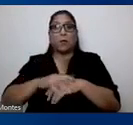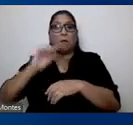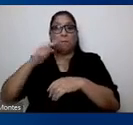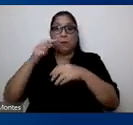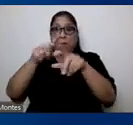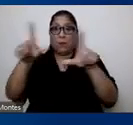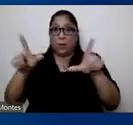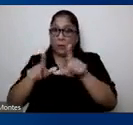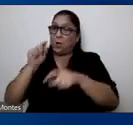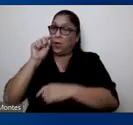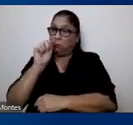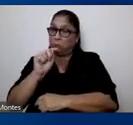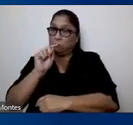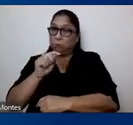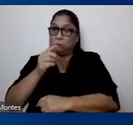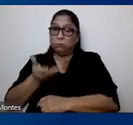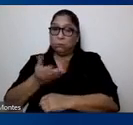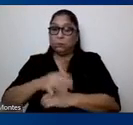que